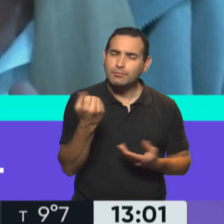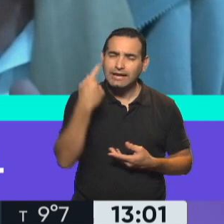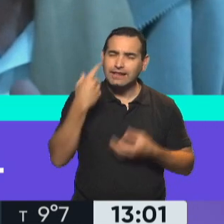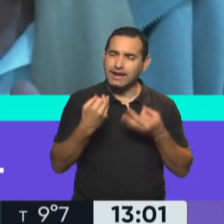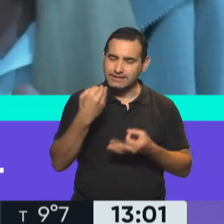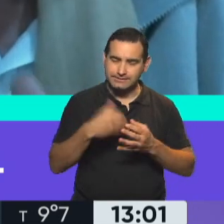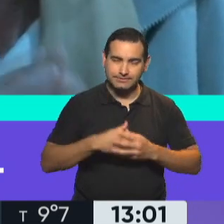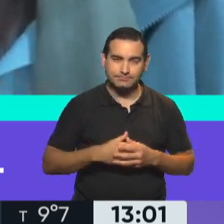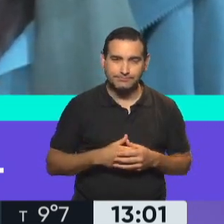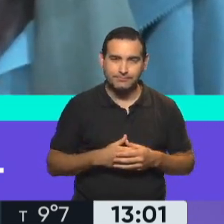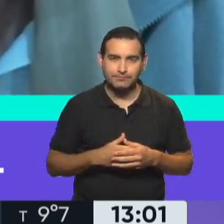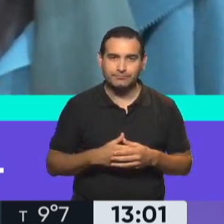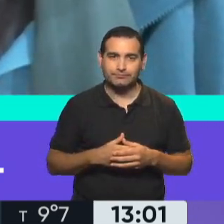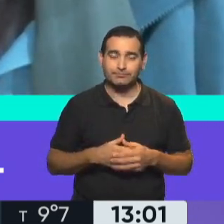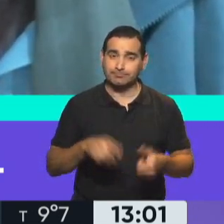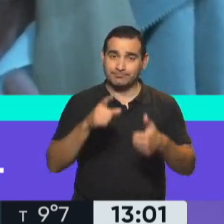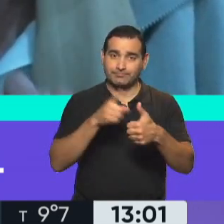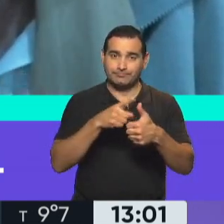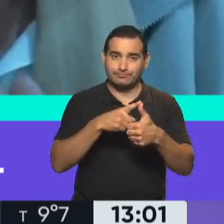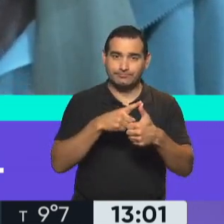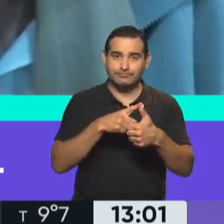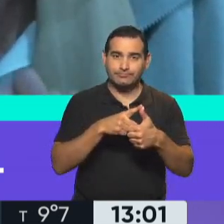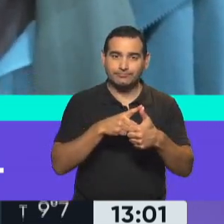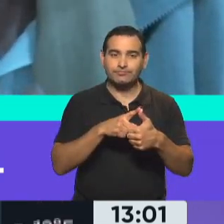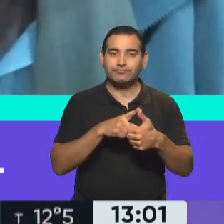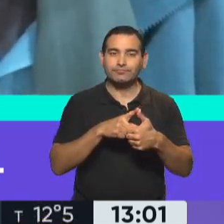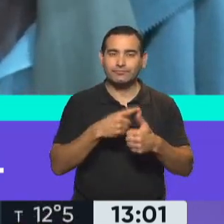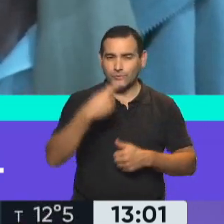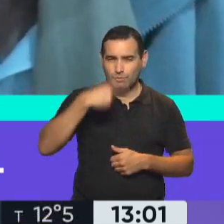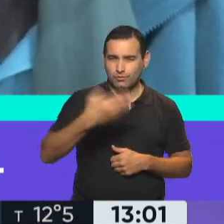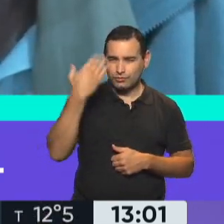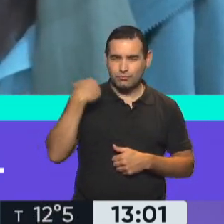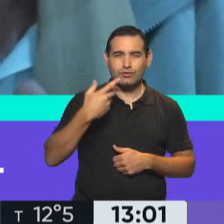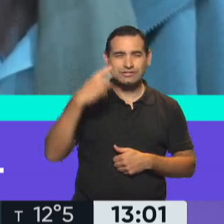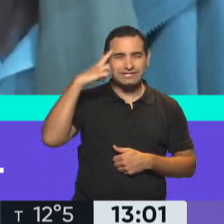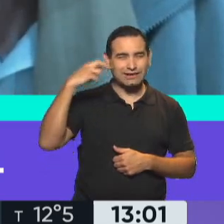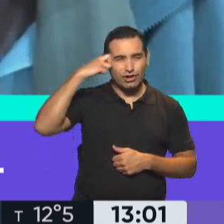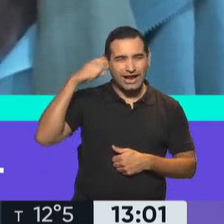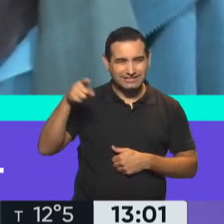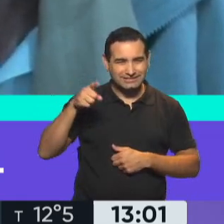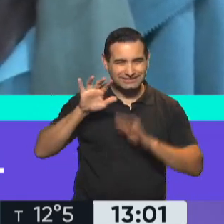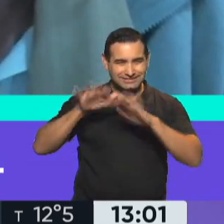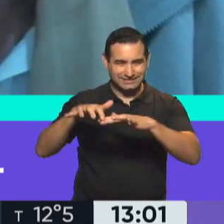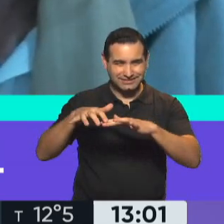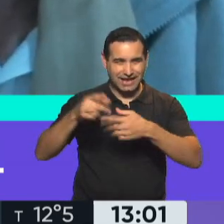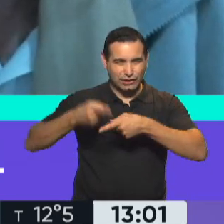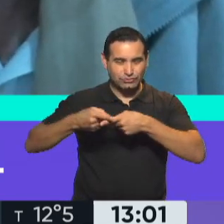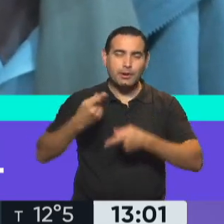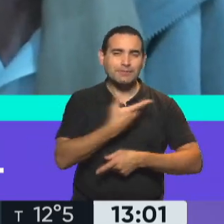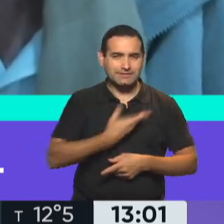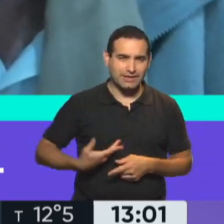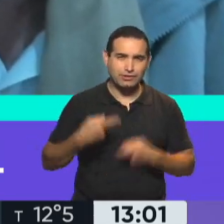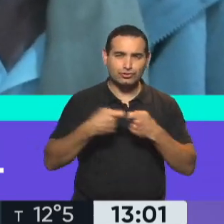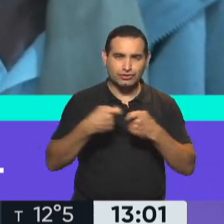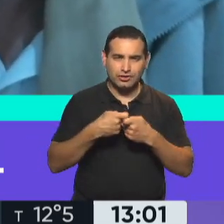este proceso. Primero, en el último acto en San Nicolás, un tema que marca muy bien el presidente de la